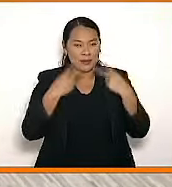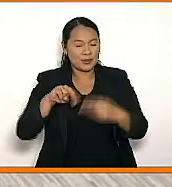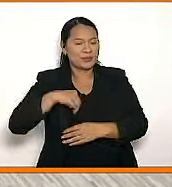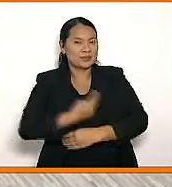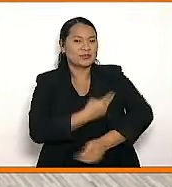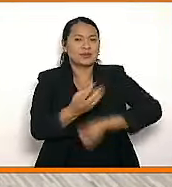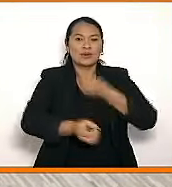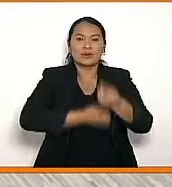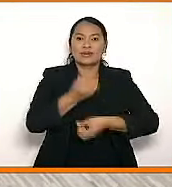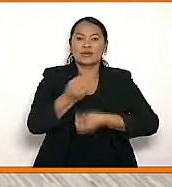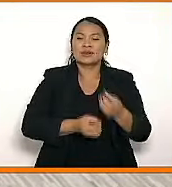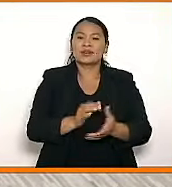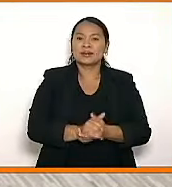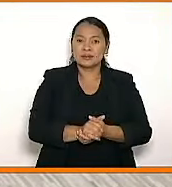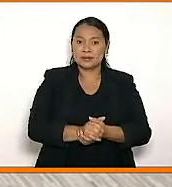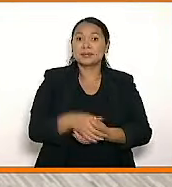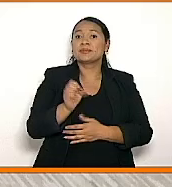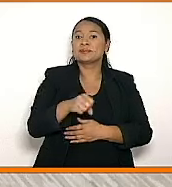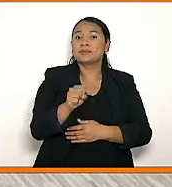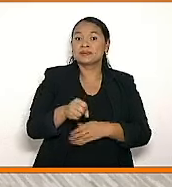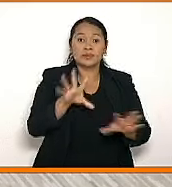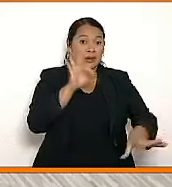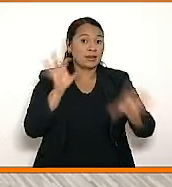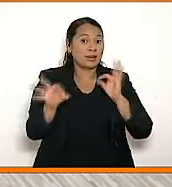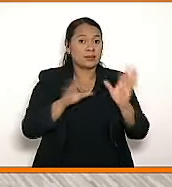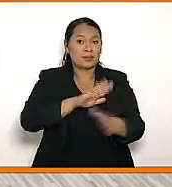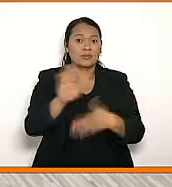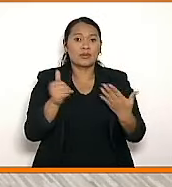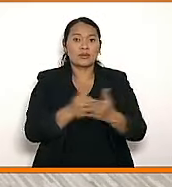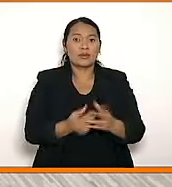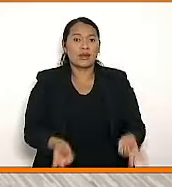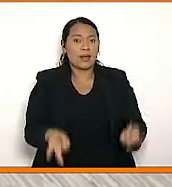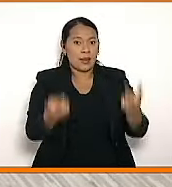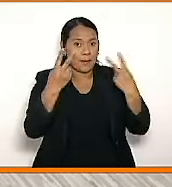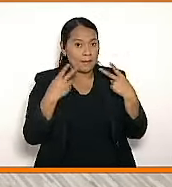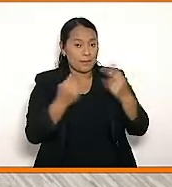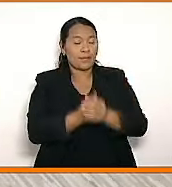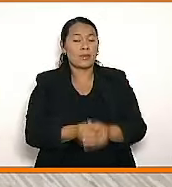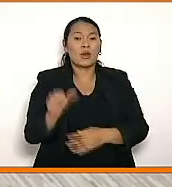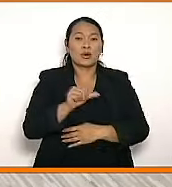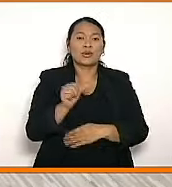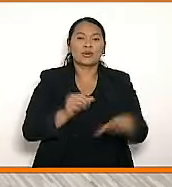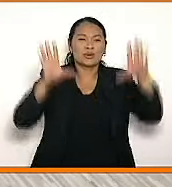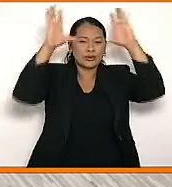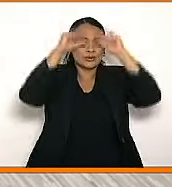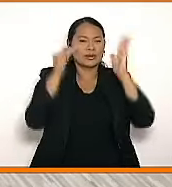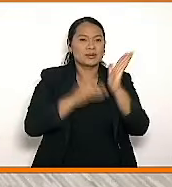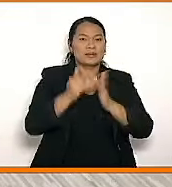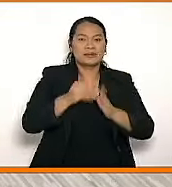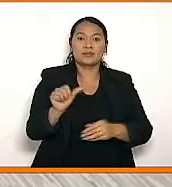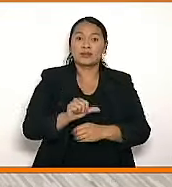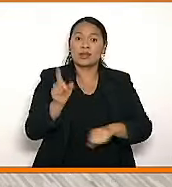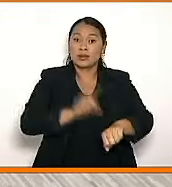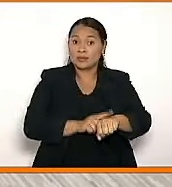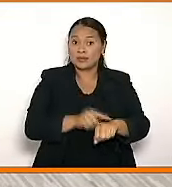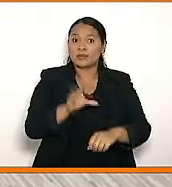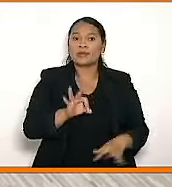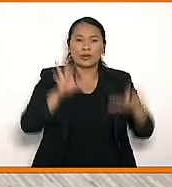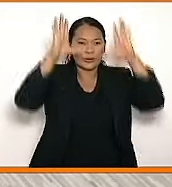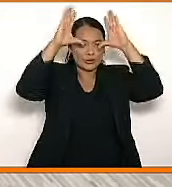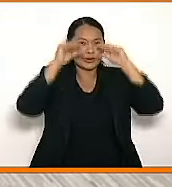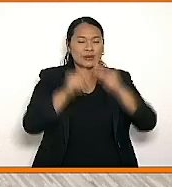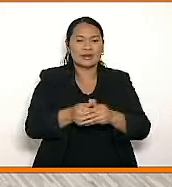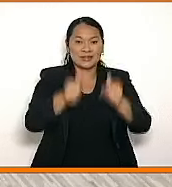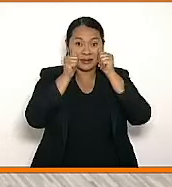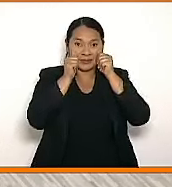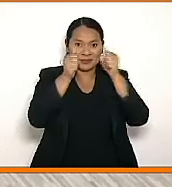nuestro sorteo, Madeline. Así es, y los invitamos a que puedan sintonizarnos en nuestra noche millonaria del día de hoy a las 9 en punto de la